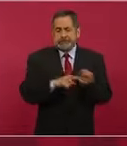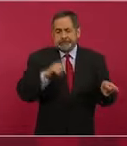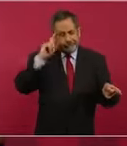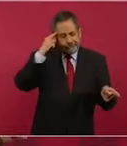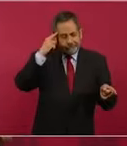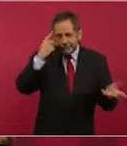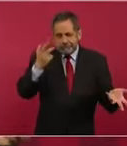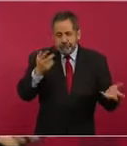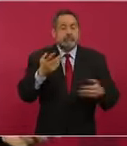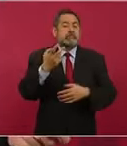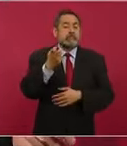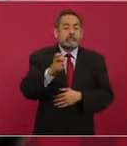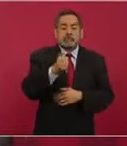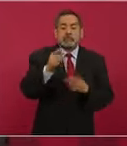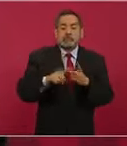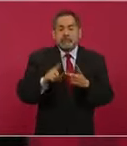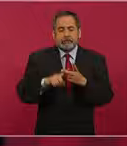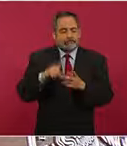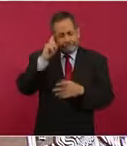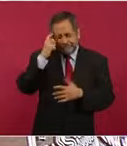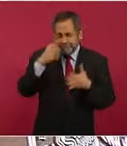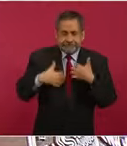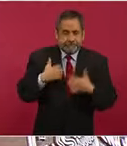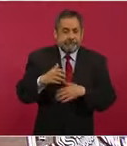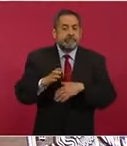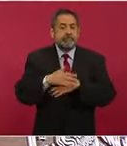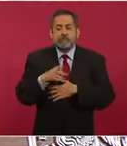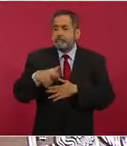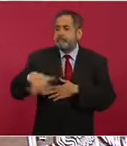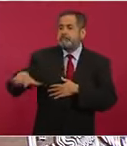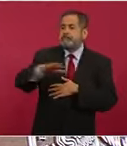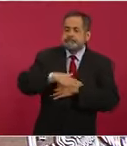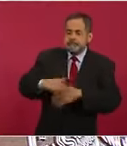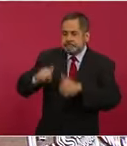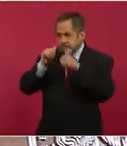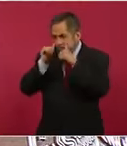es sencillamente porque se está atendiendo al pueblo.